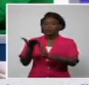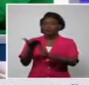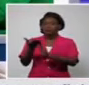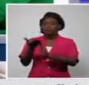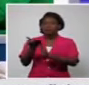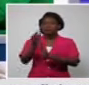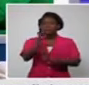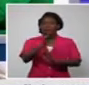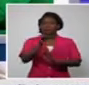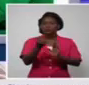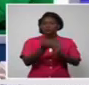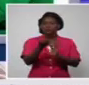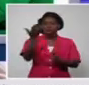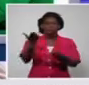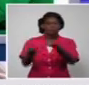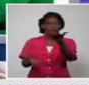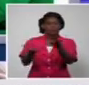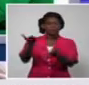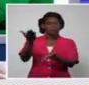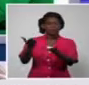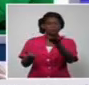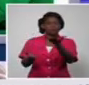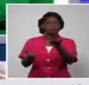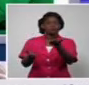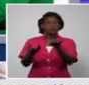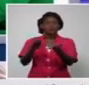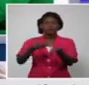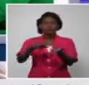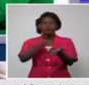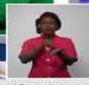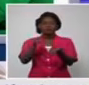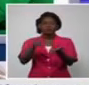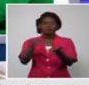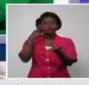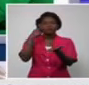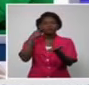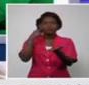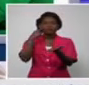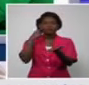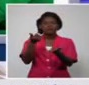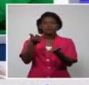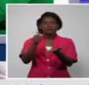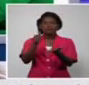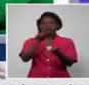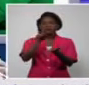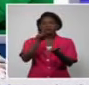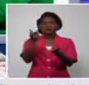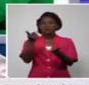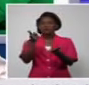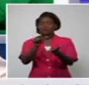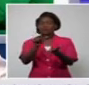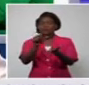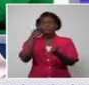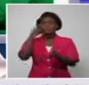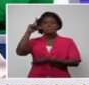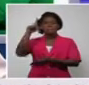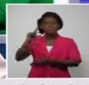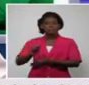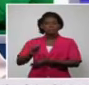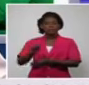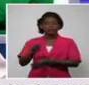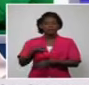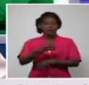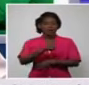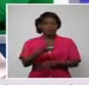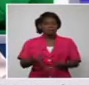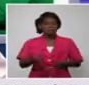confirmados, pues en comparación con el día de ayer, son 110 activos menos que los que teníamos en